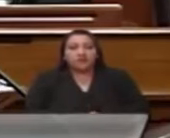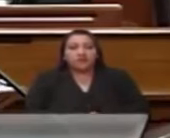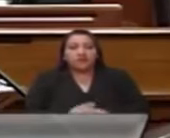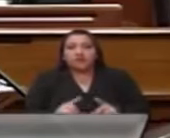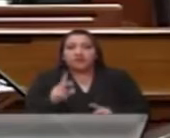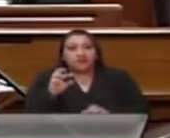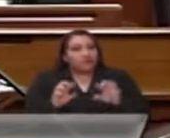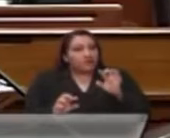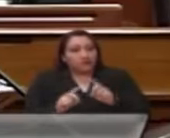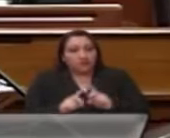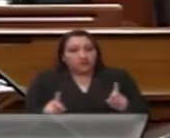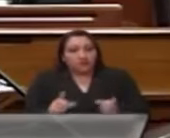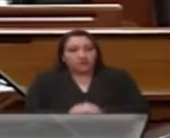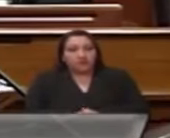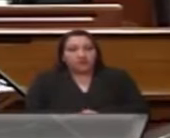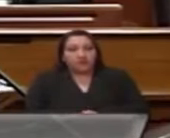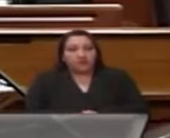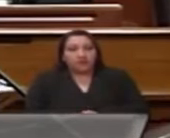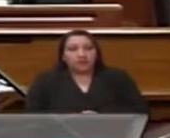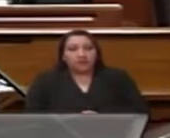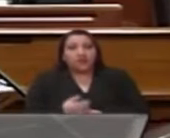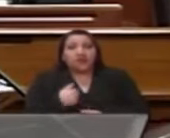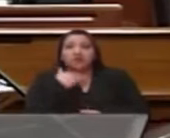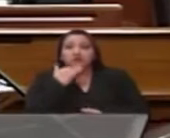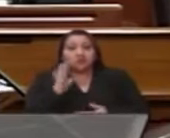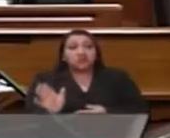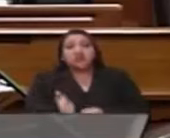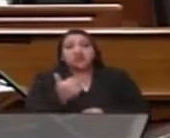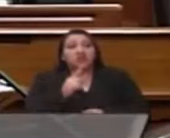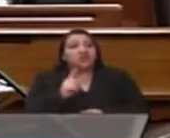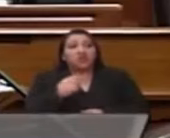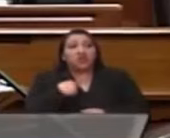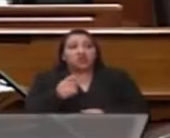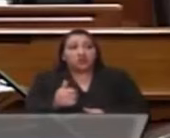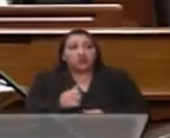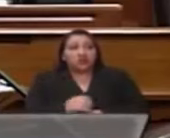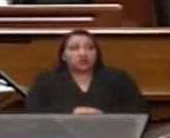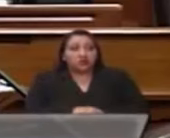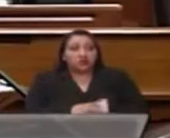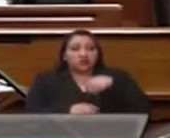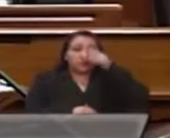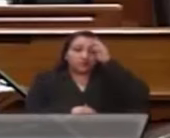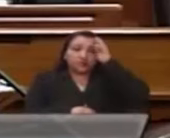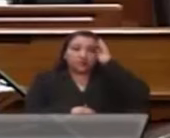Pero no dudaremos en sacar a quienes no sean competentes